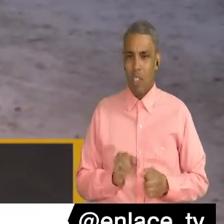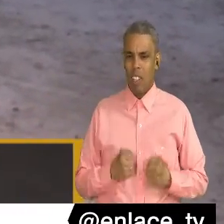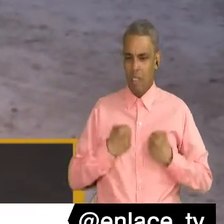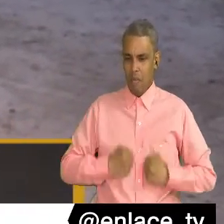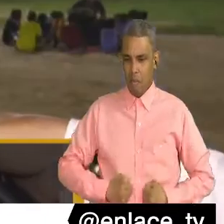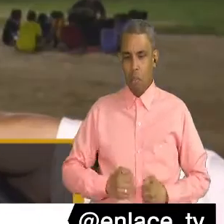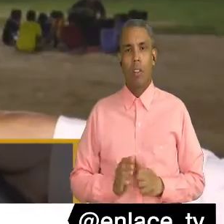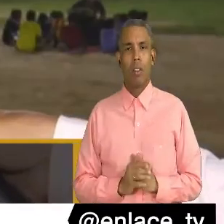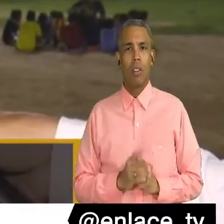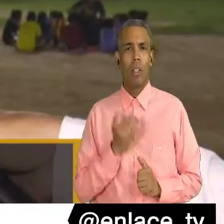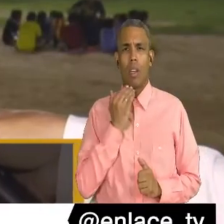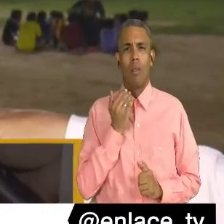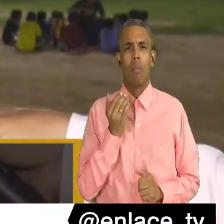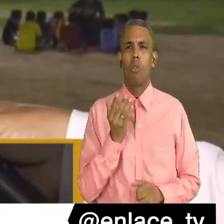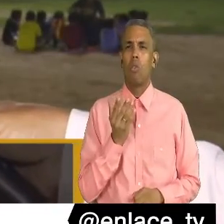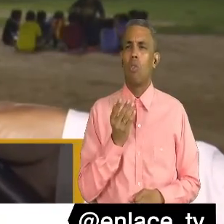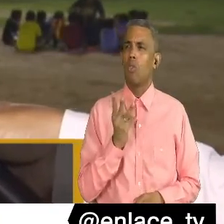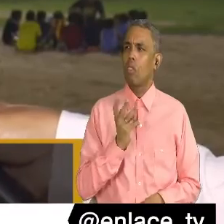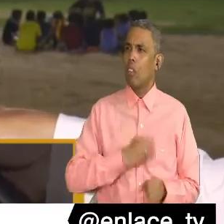niños desde los 3 añitos